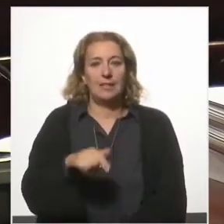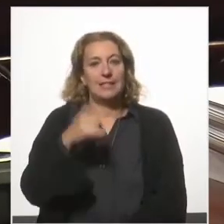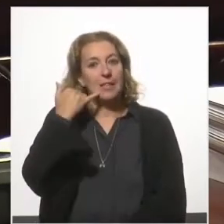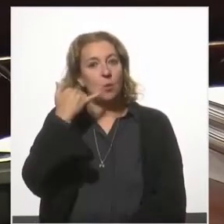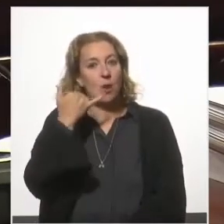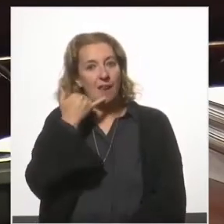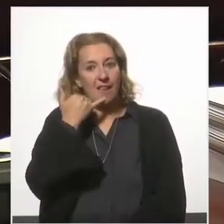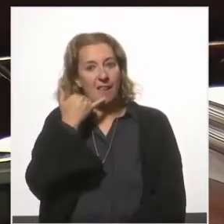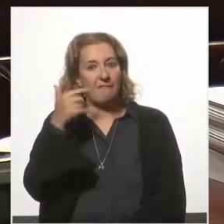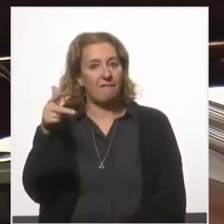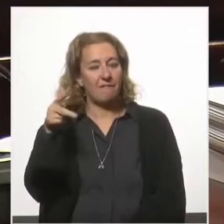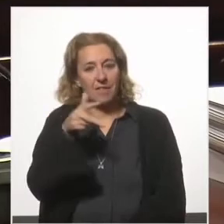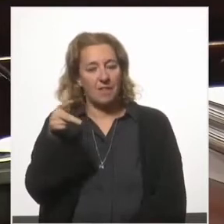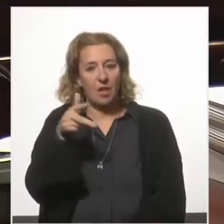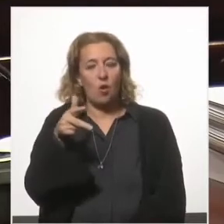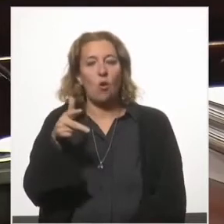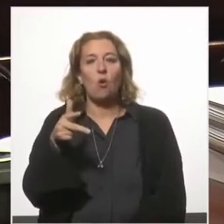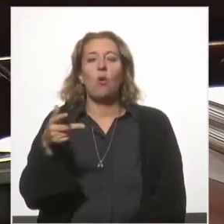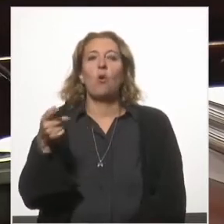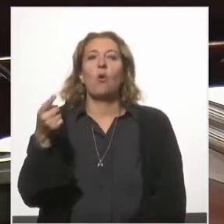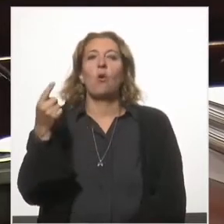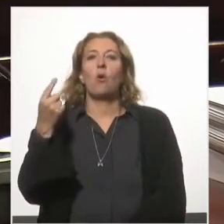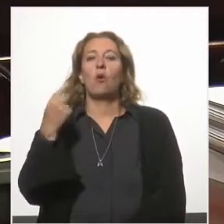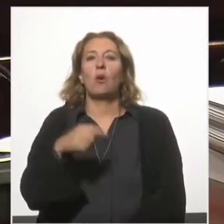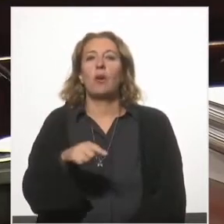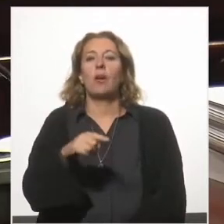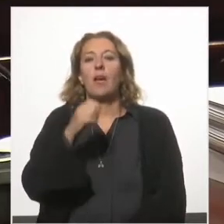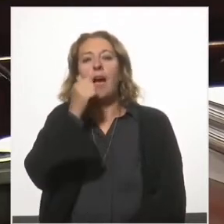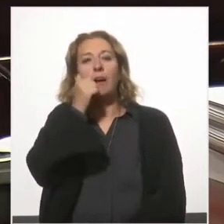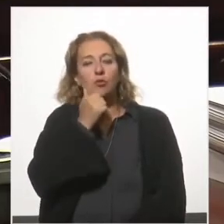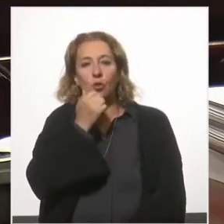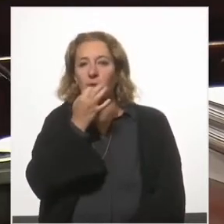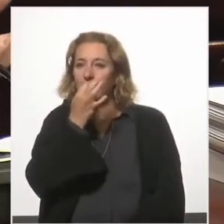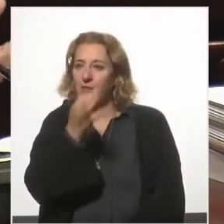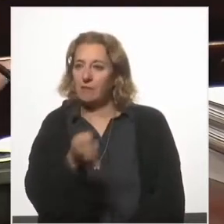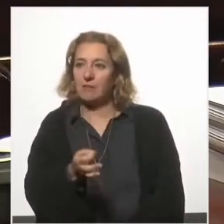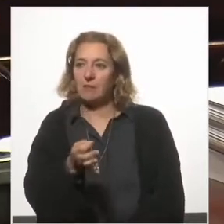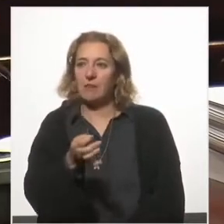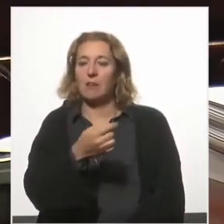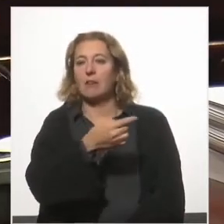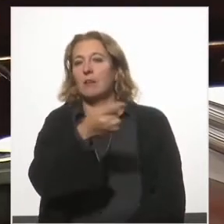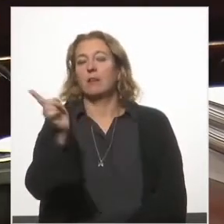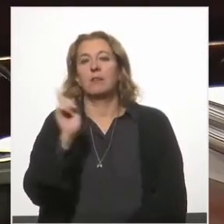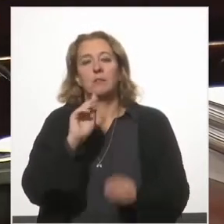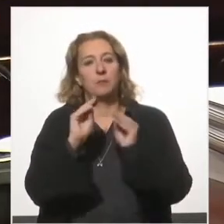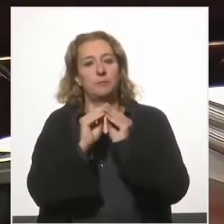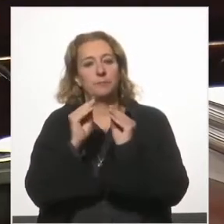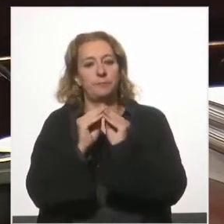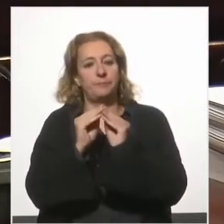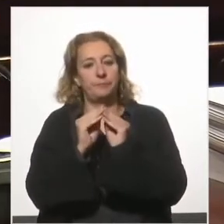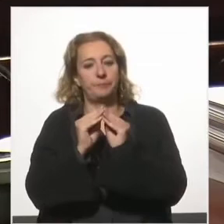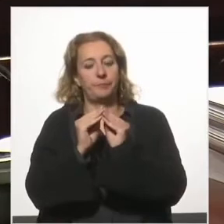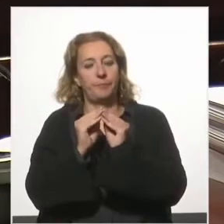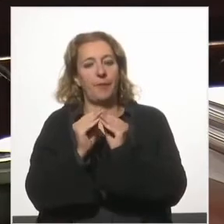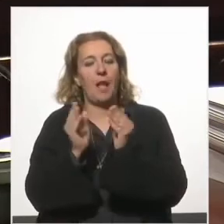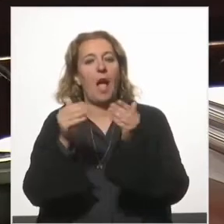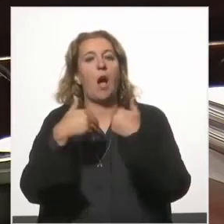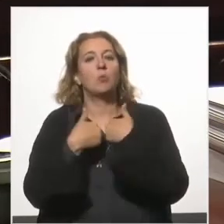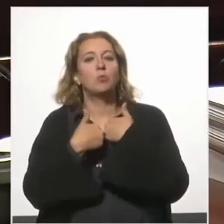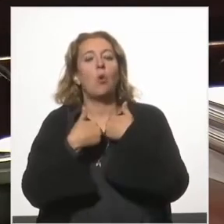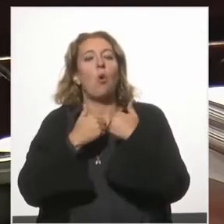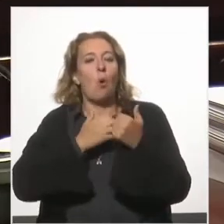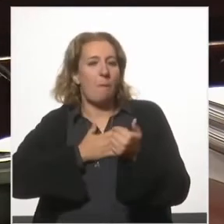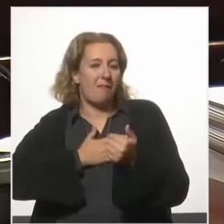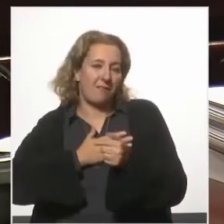video de subrayado en que Astori dice a sus correligionarios: autocomplacencia